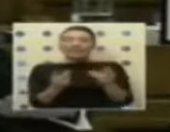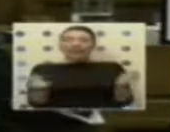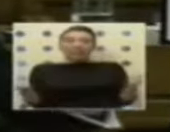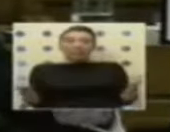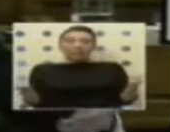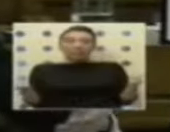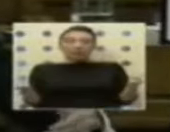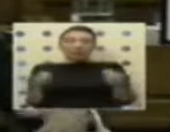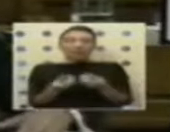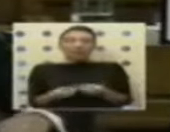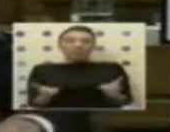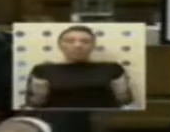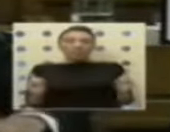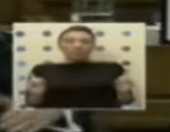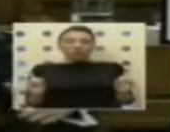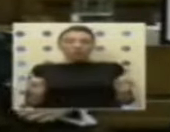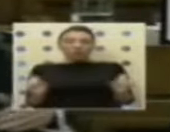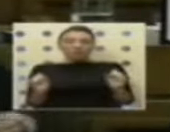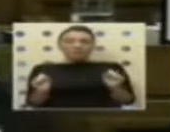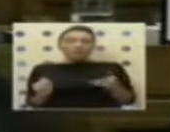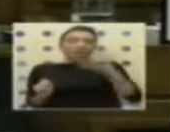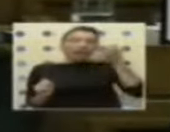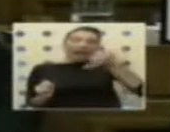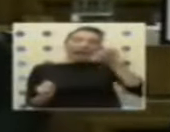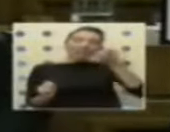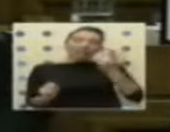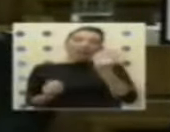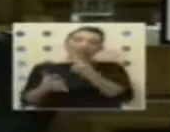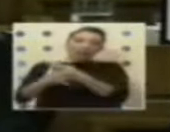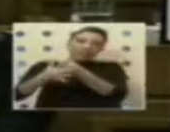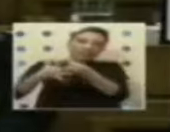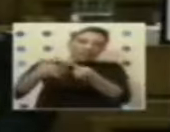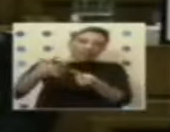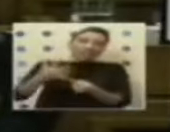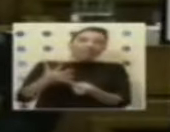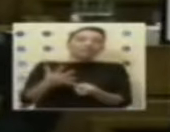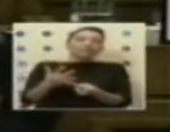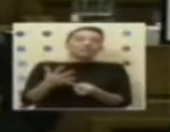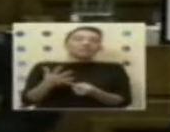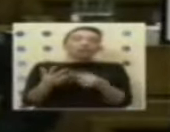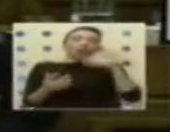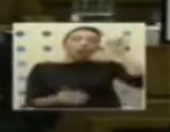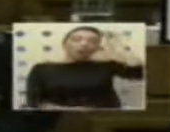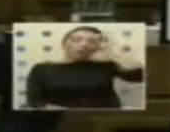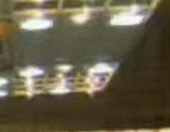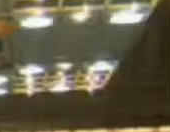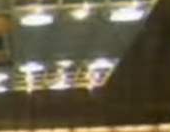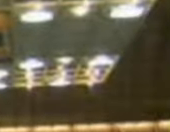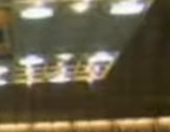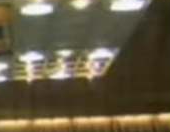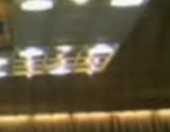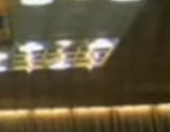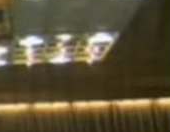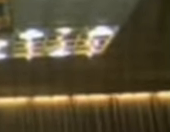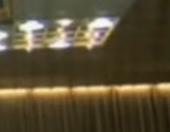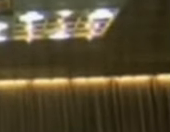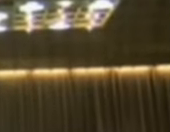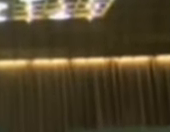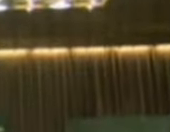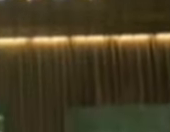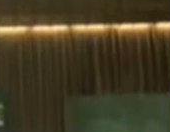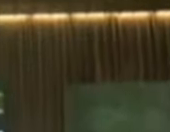democrática, y en la cual se puede exponer cada uno de los puntos de vista en cada numeral. Por 68